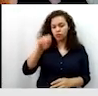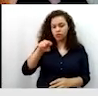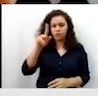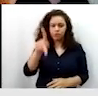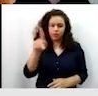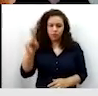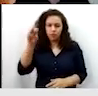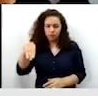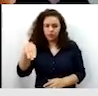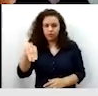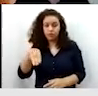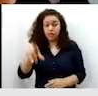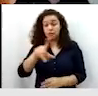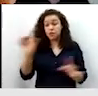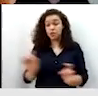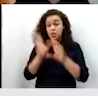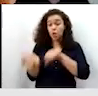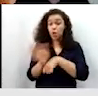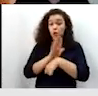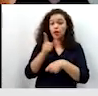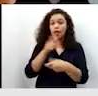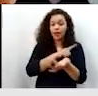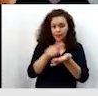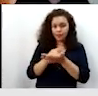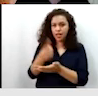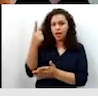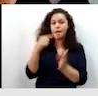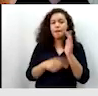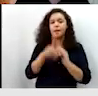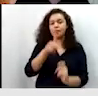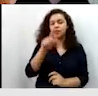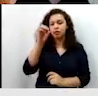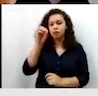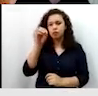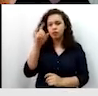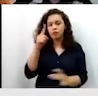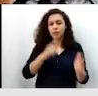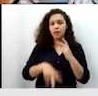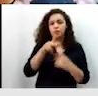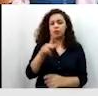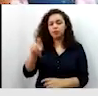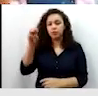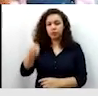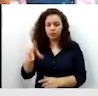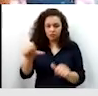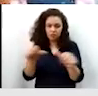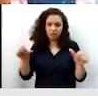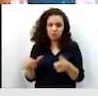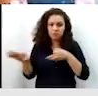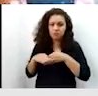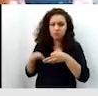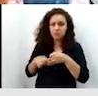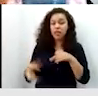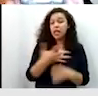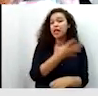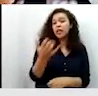en mi instalación, se hace la limpieza con 1,000 partes por millón y una limpieza habitual de un área recurrente se puede utilizar a 500 partes